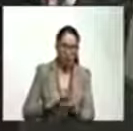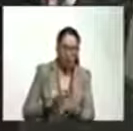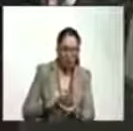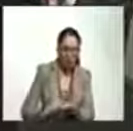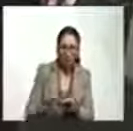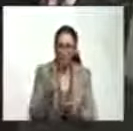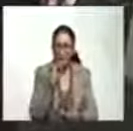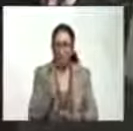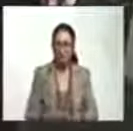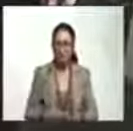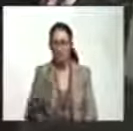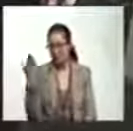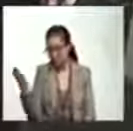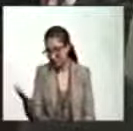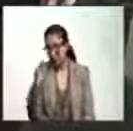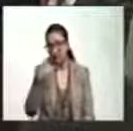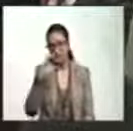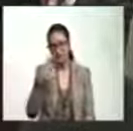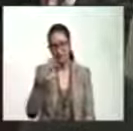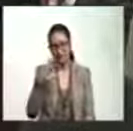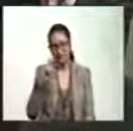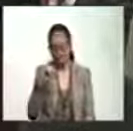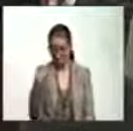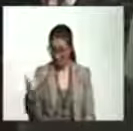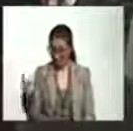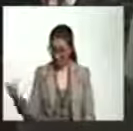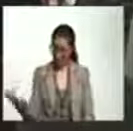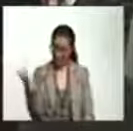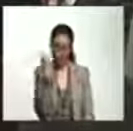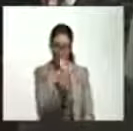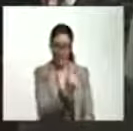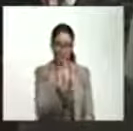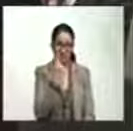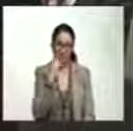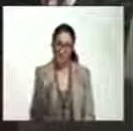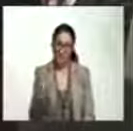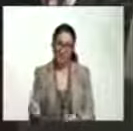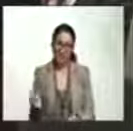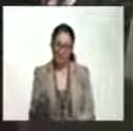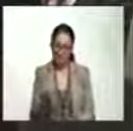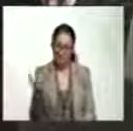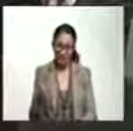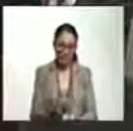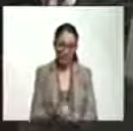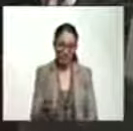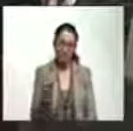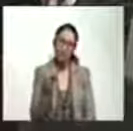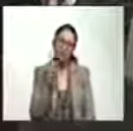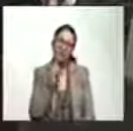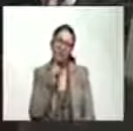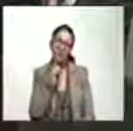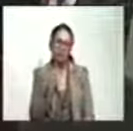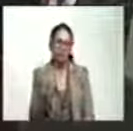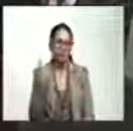Cepeda, usted ha ido allí a lo bérrimo mintiendo, como una vez que